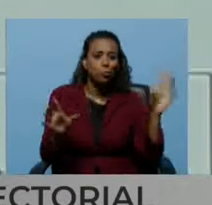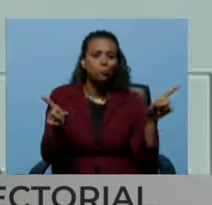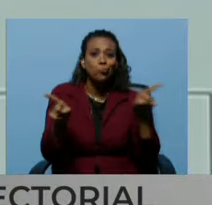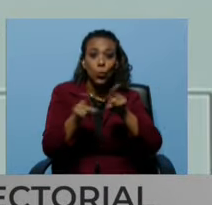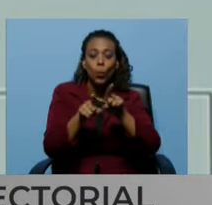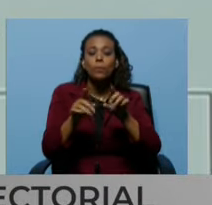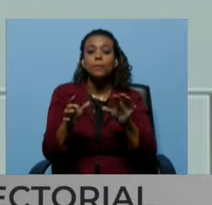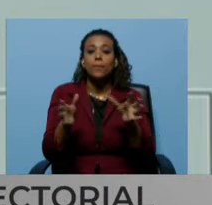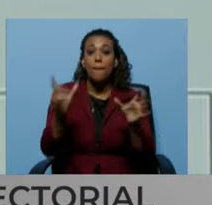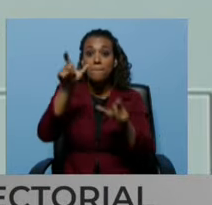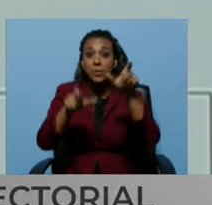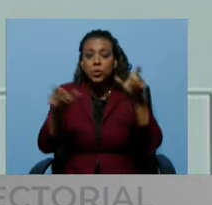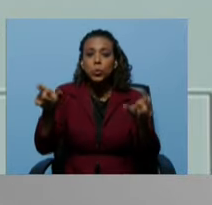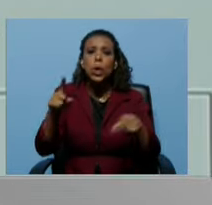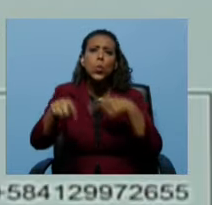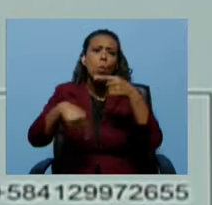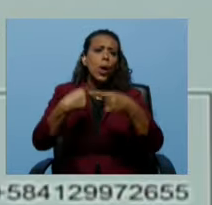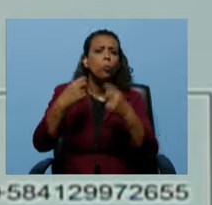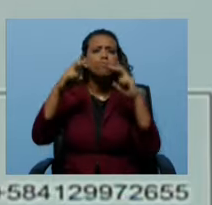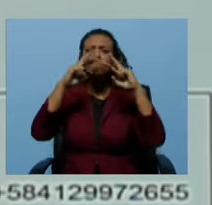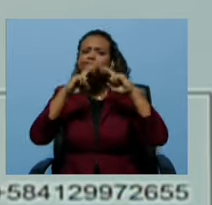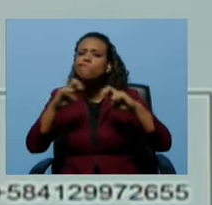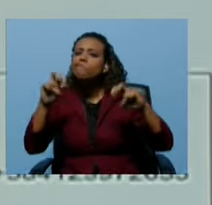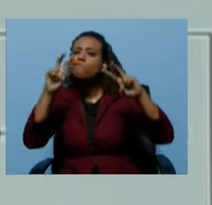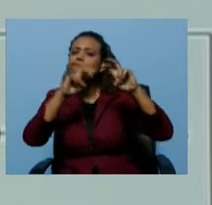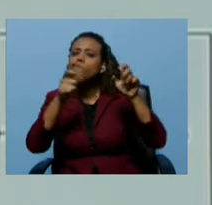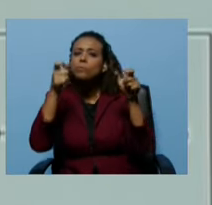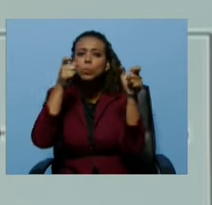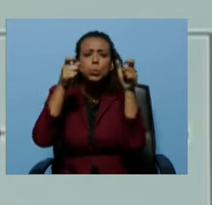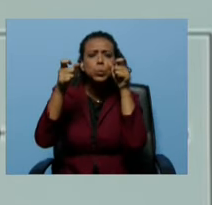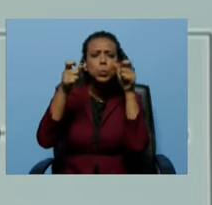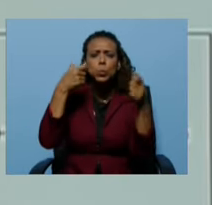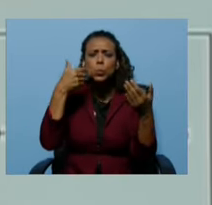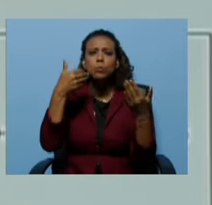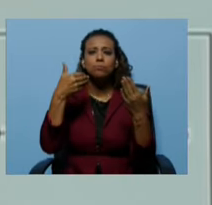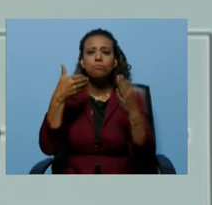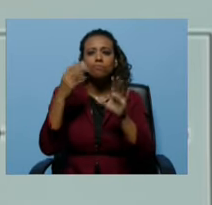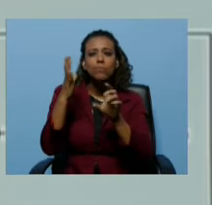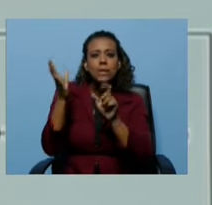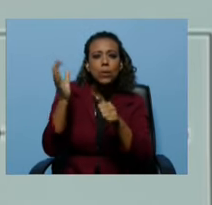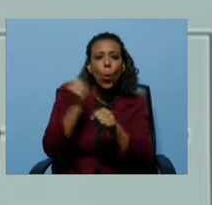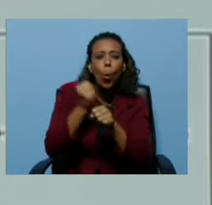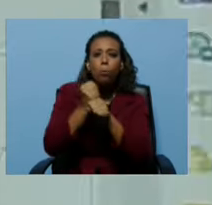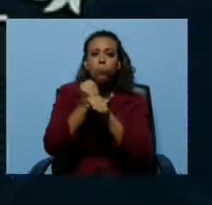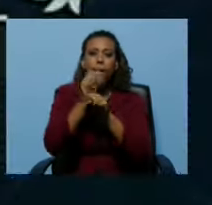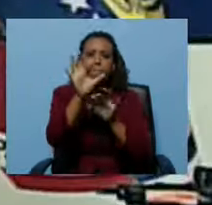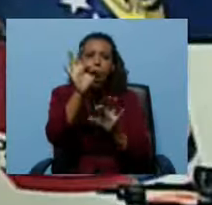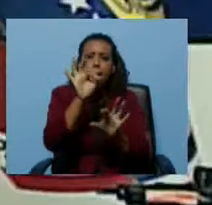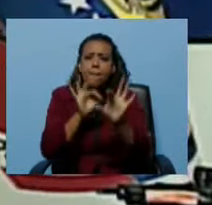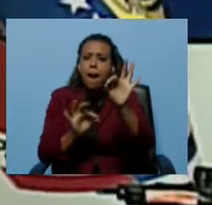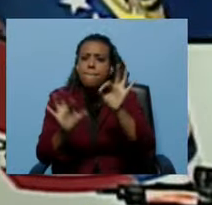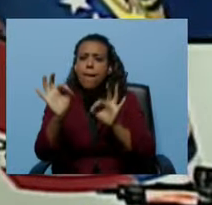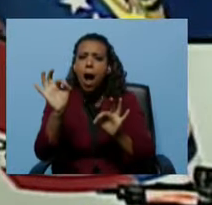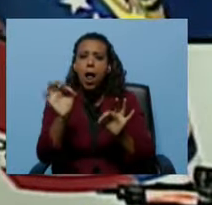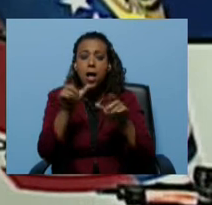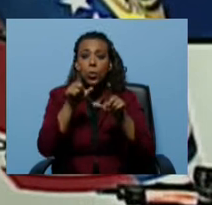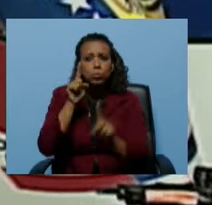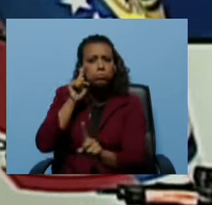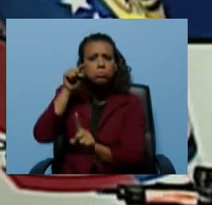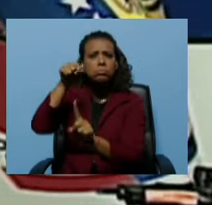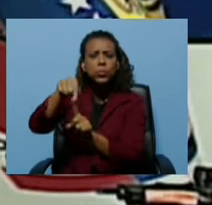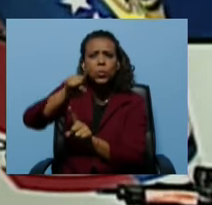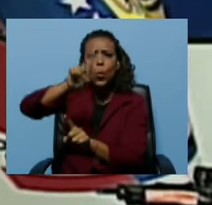Luego nosotros comenzamos a hacer el trabajo de experticia, llegamos a un señor que